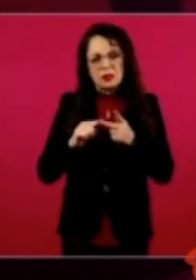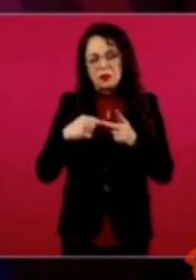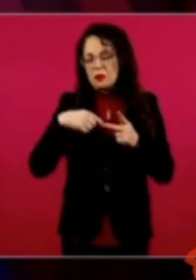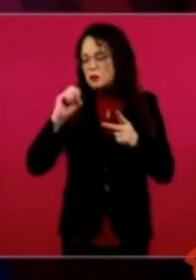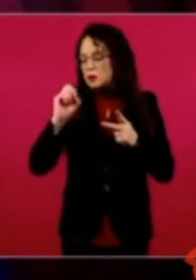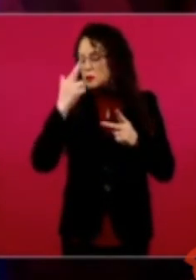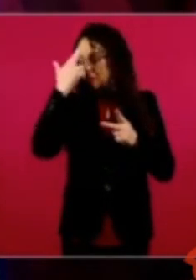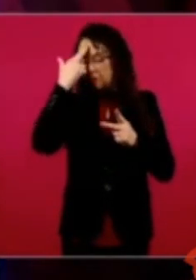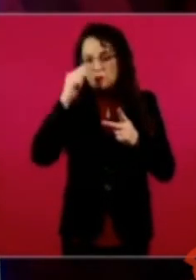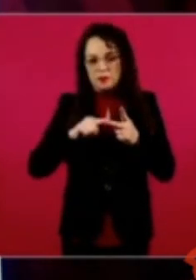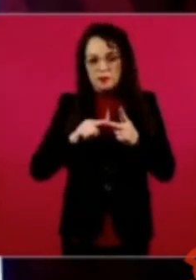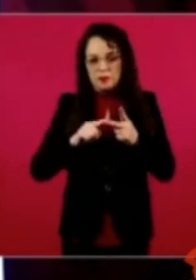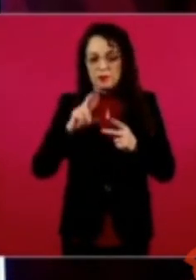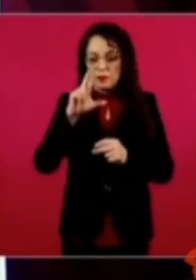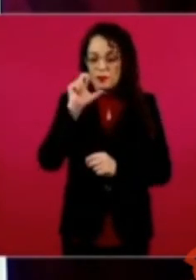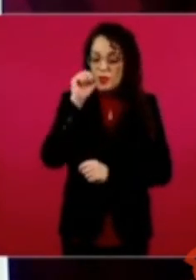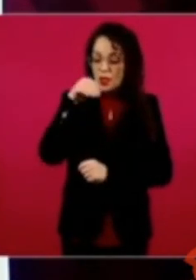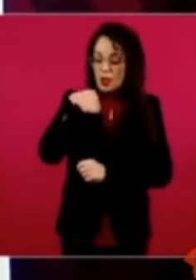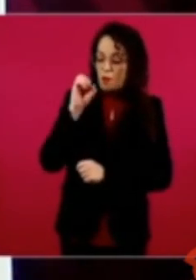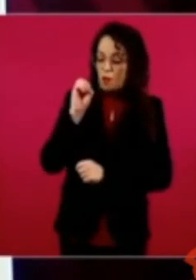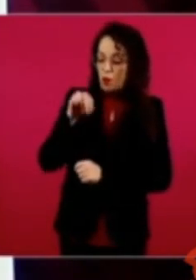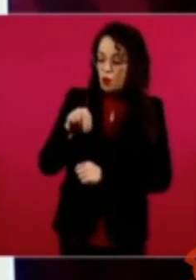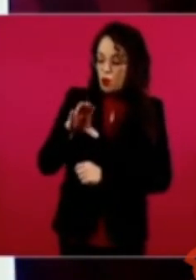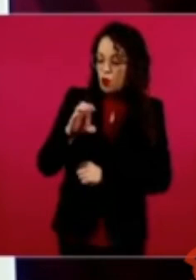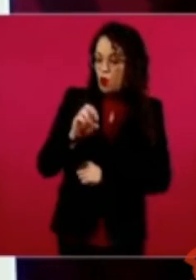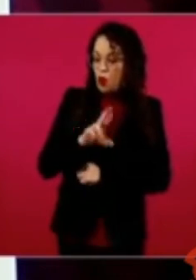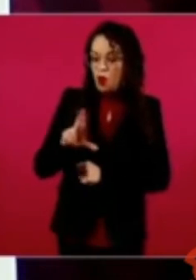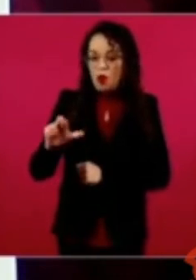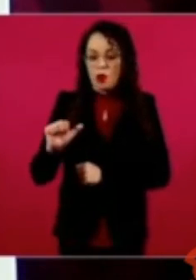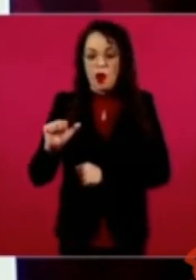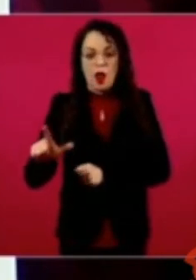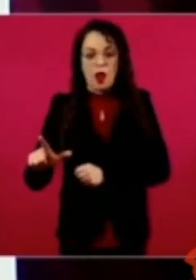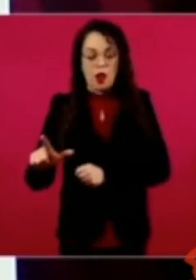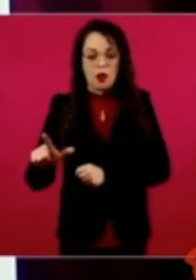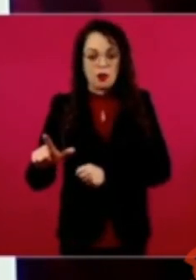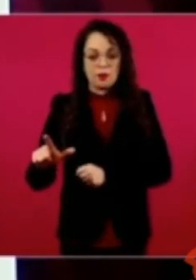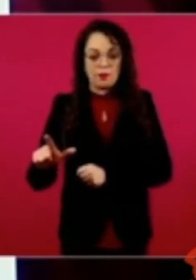Entonces Ramón Corral, que era